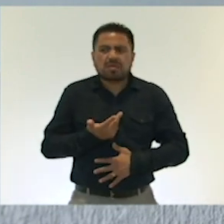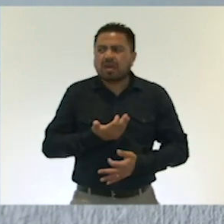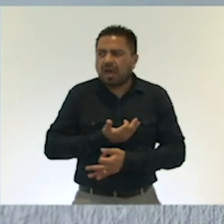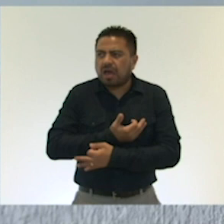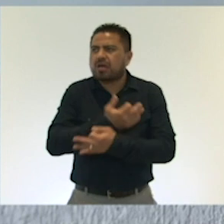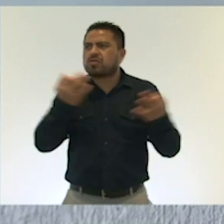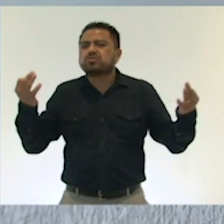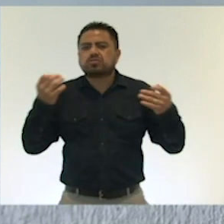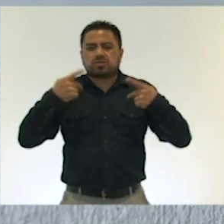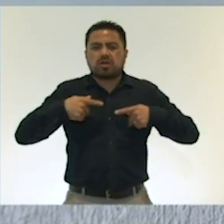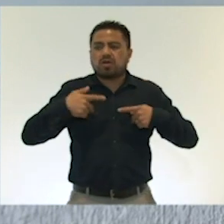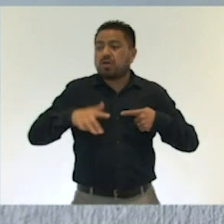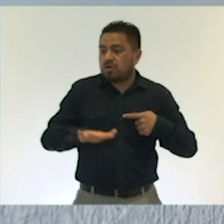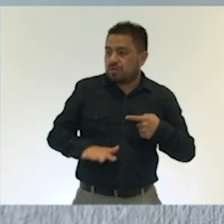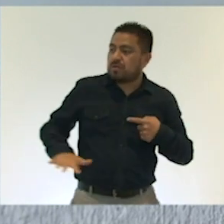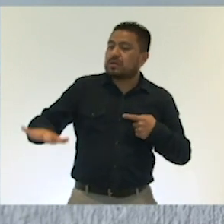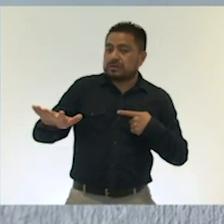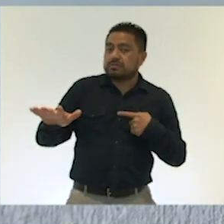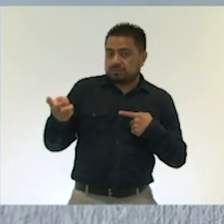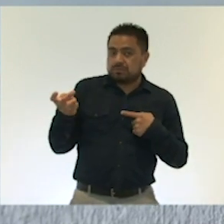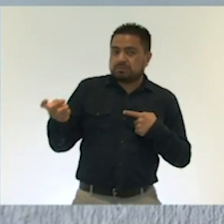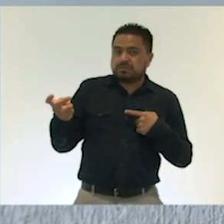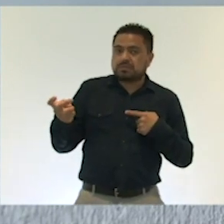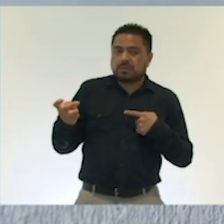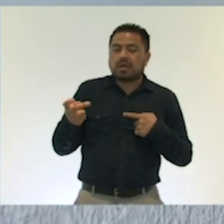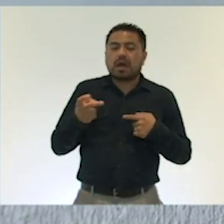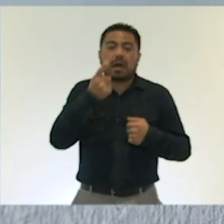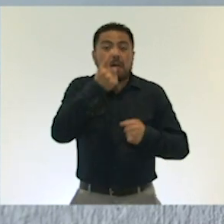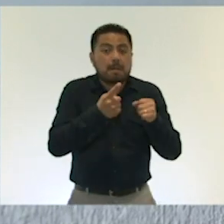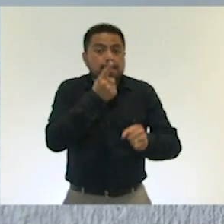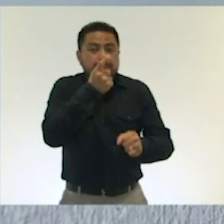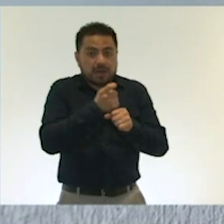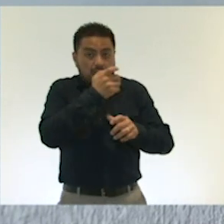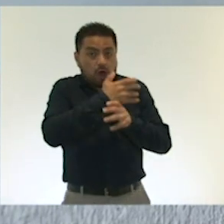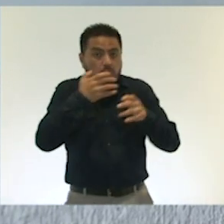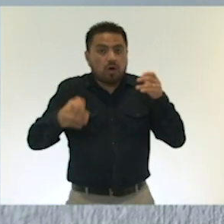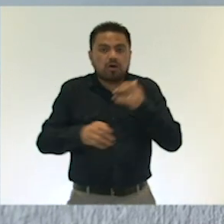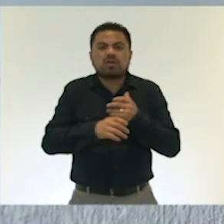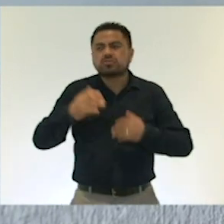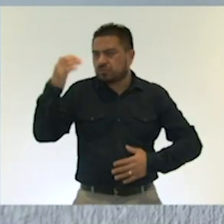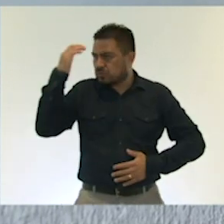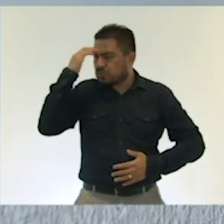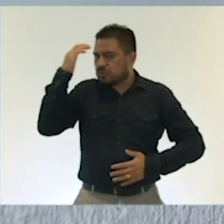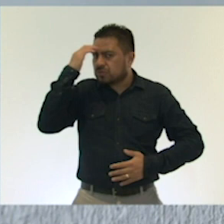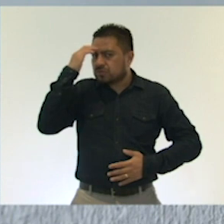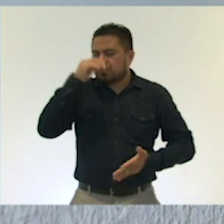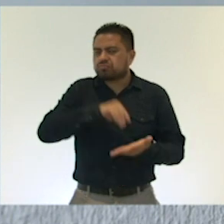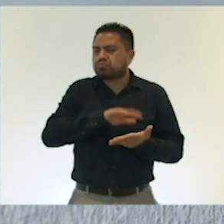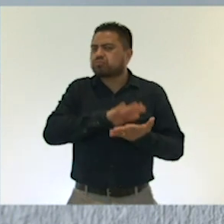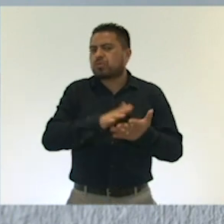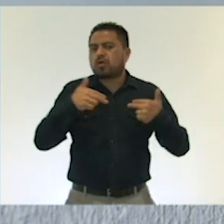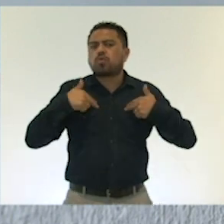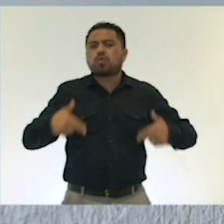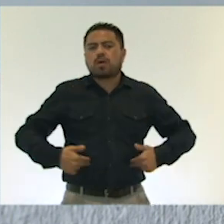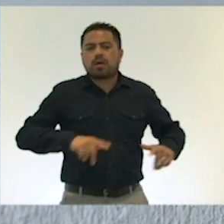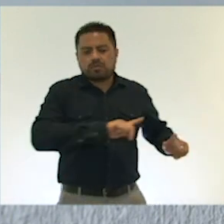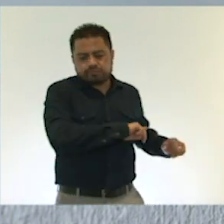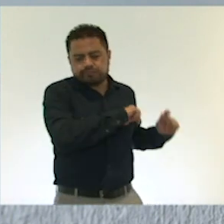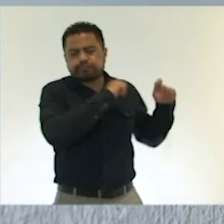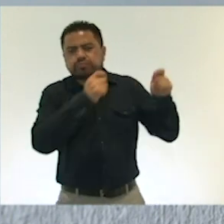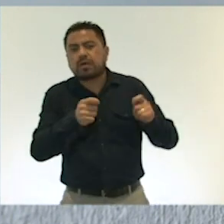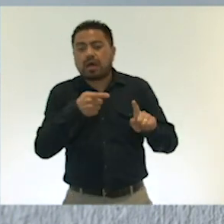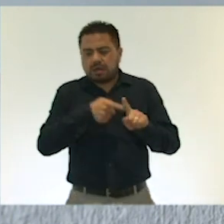anuncio para la sociedad. Entonces, es de los primeros instrumentos que conoce la humanidad. De ahí se